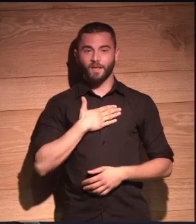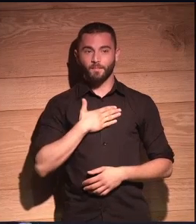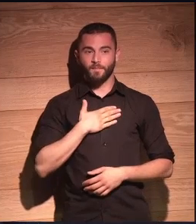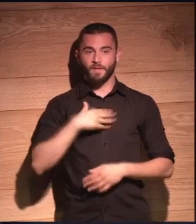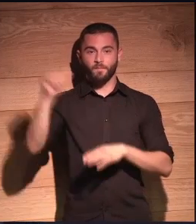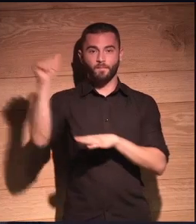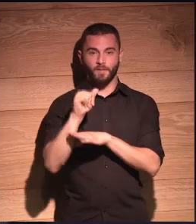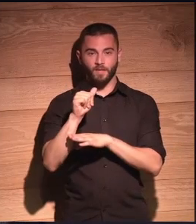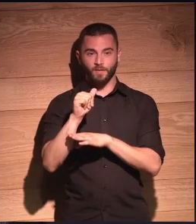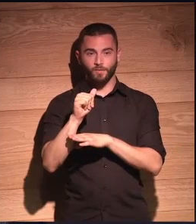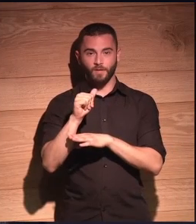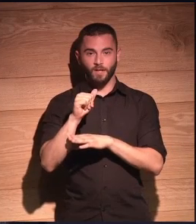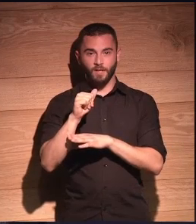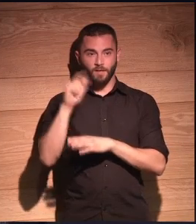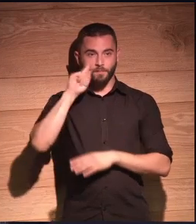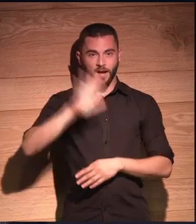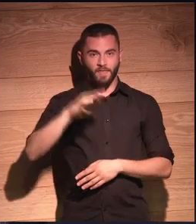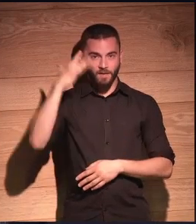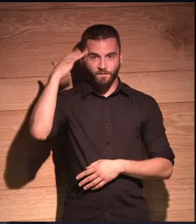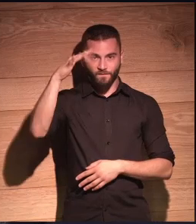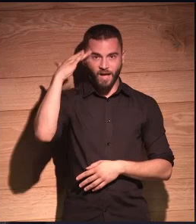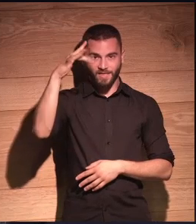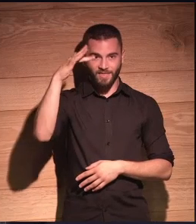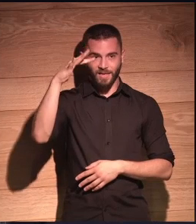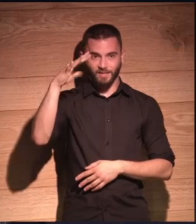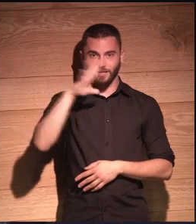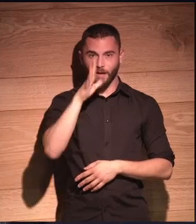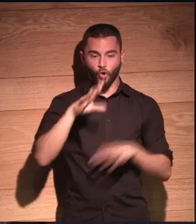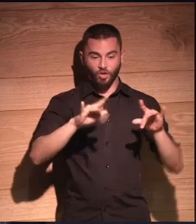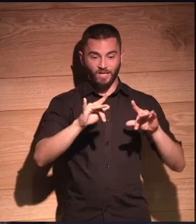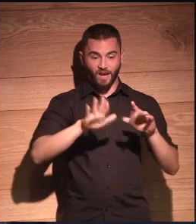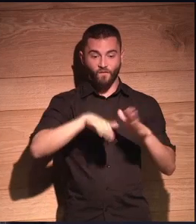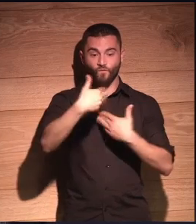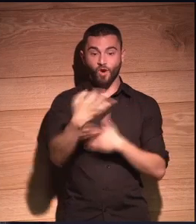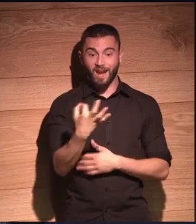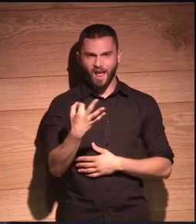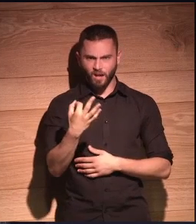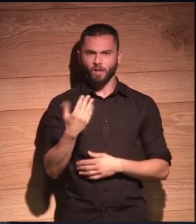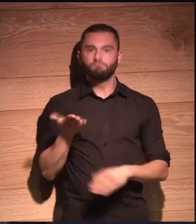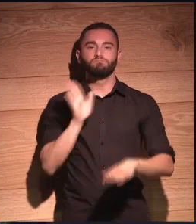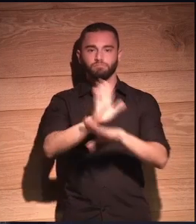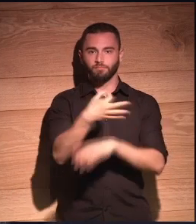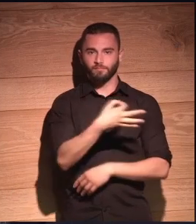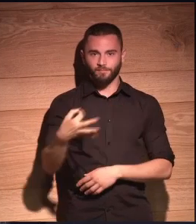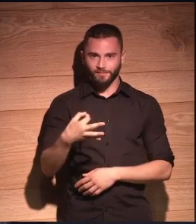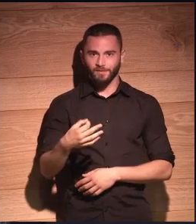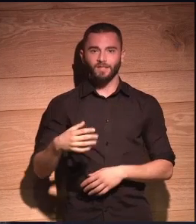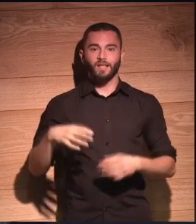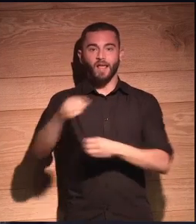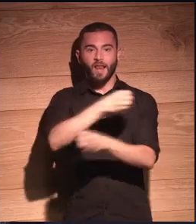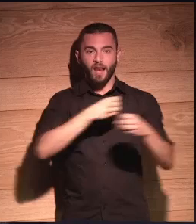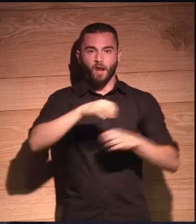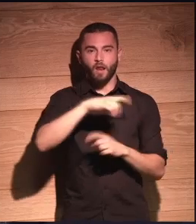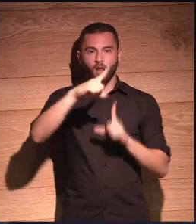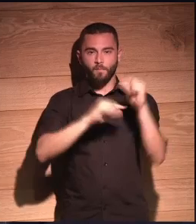una película fantástica, sobre todo porque logra transmitir lo que es salir de la Tierra de algún modo, ¿no? Estar en el espacio a oscuras, en el espacio